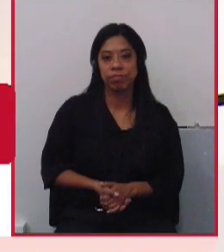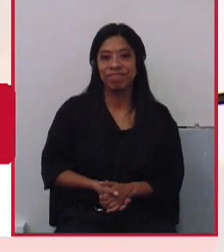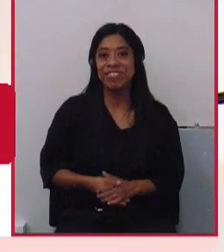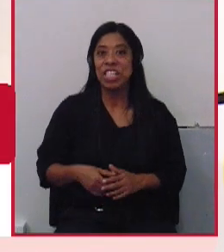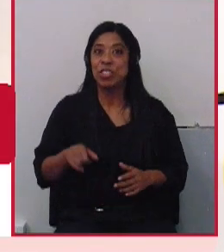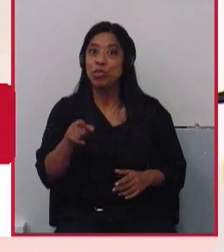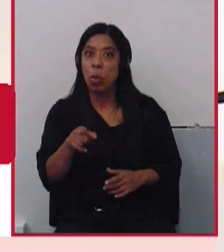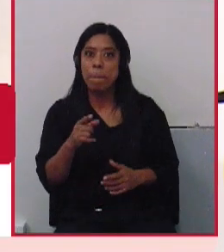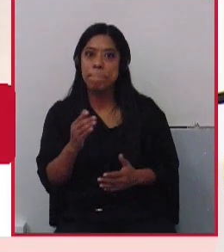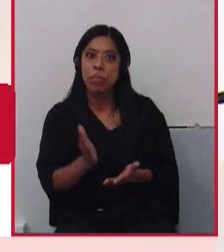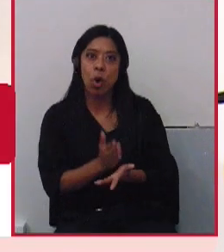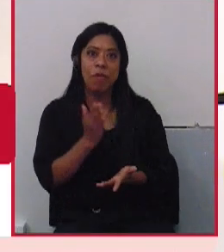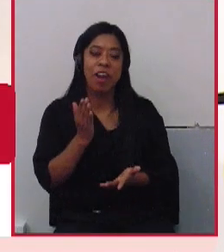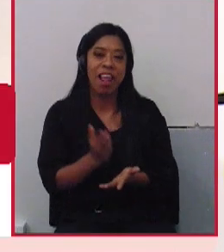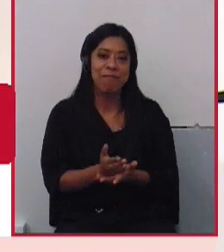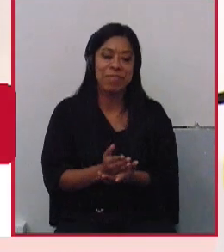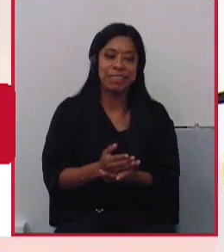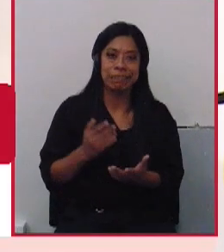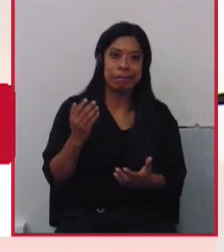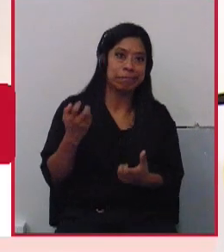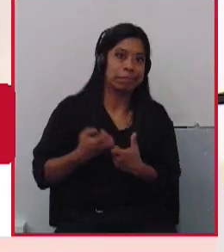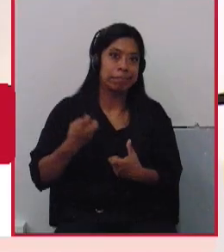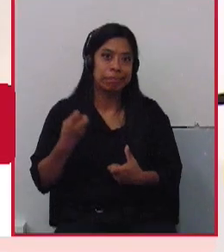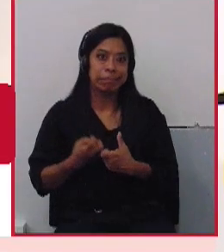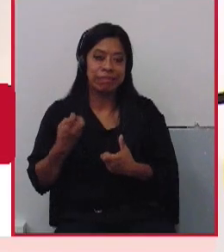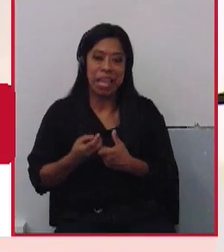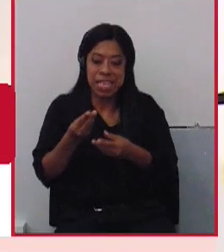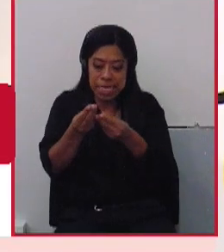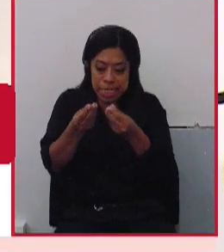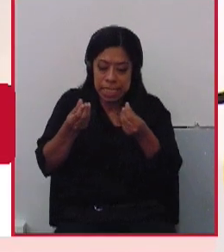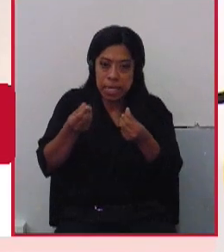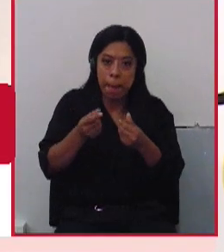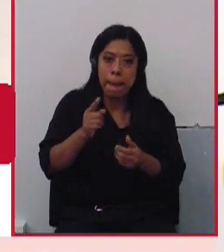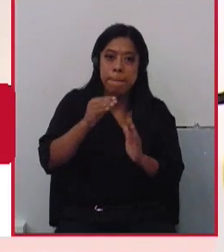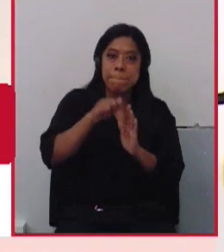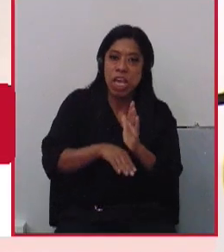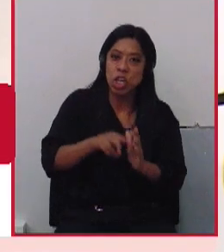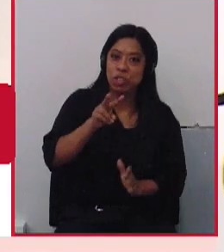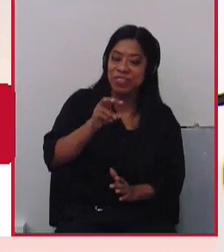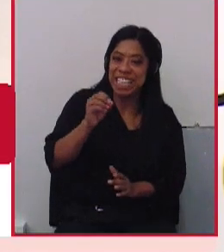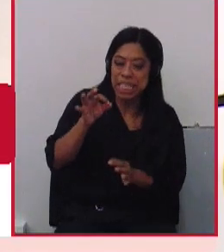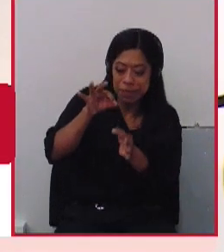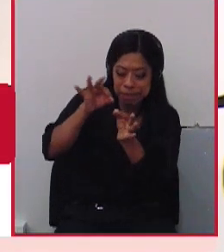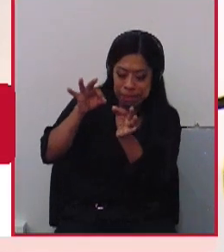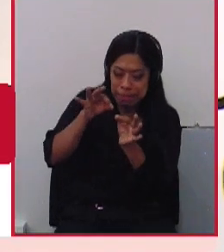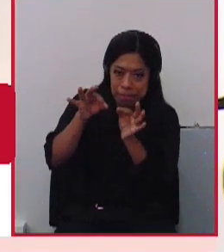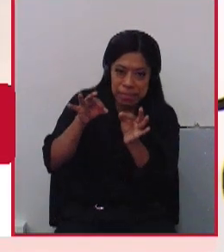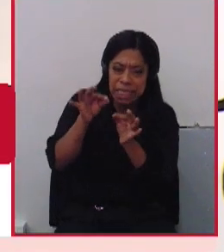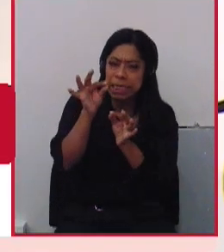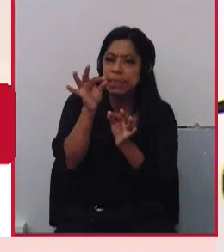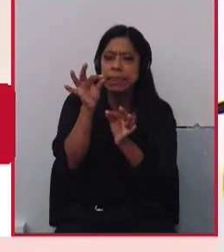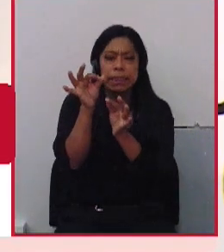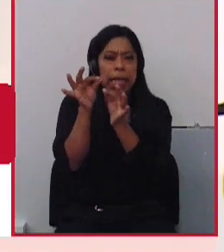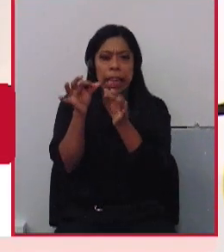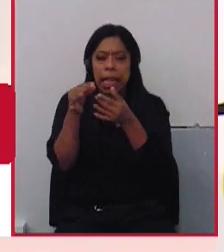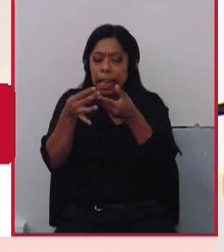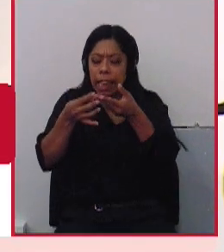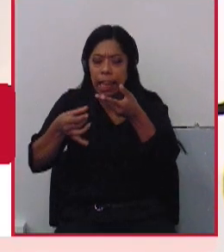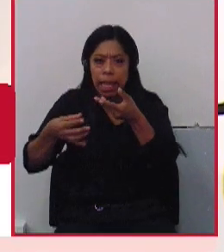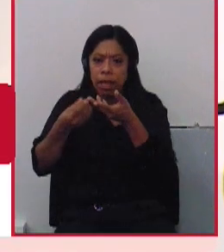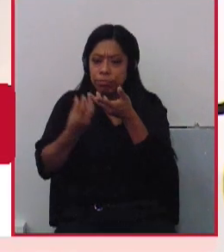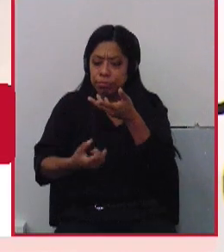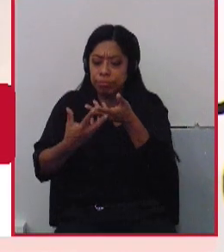Si tanto problema nos causa el material de menos 20 micrómetros, que prácticamente se cae la